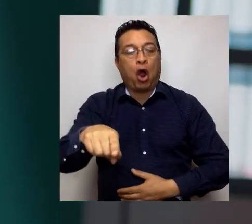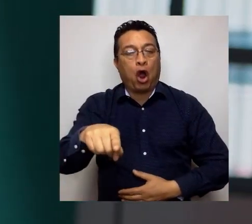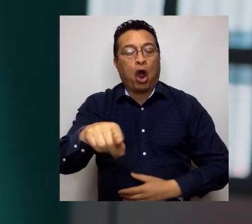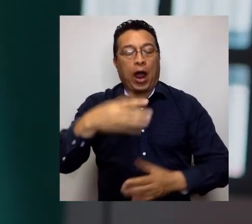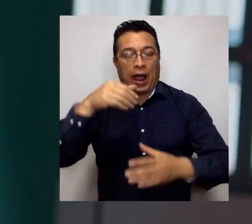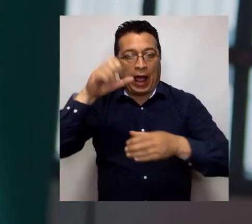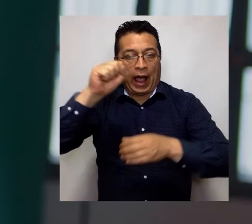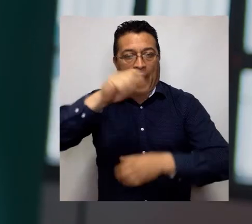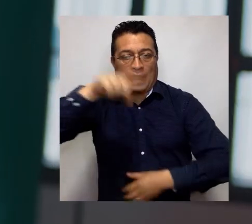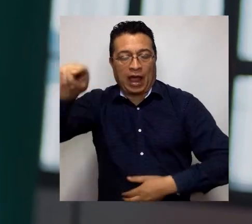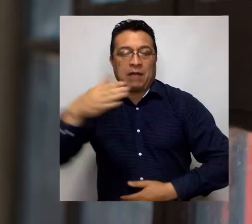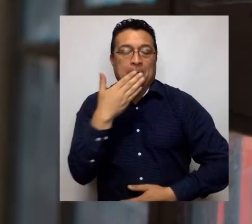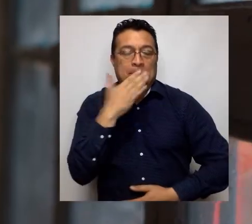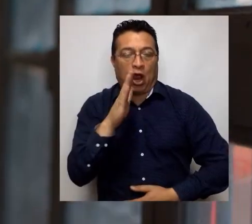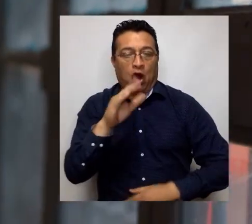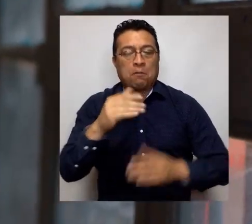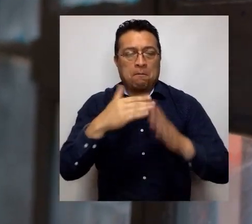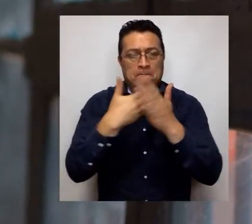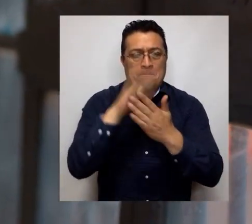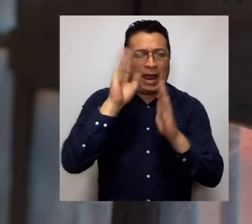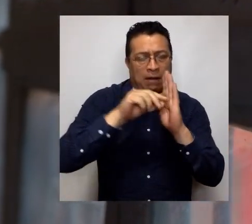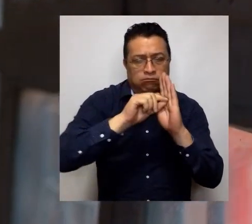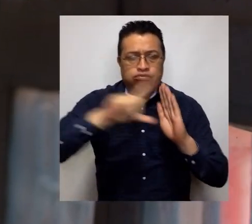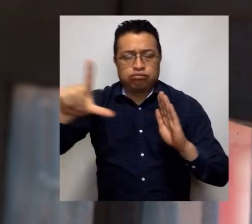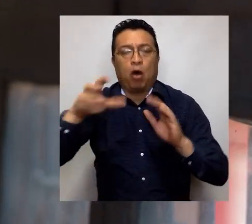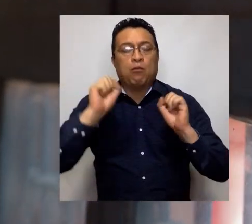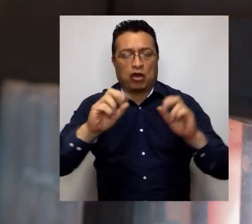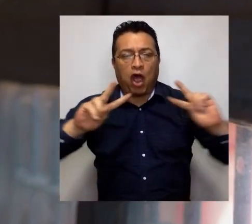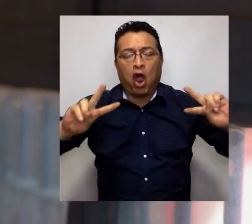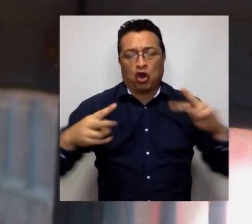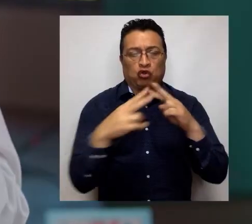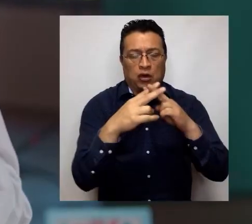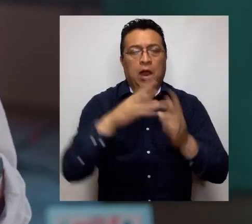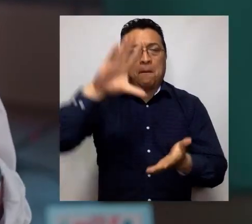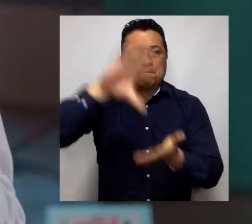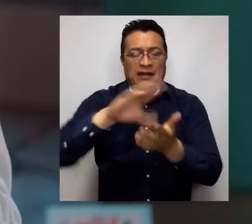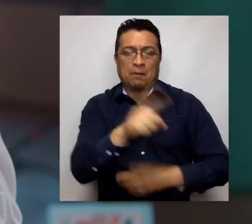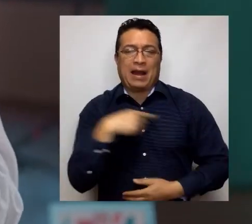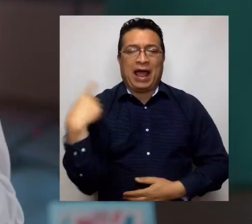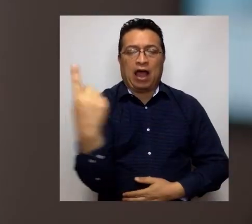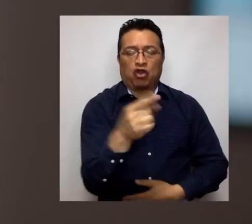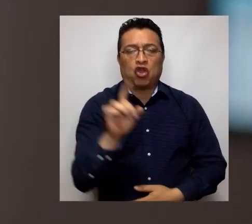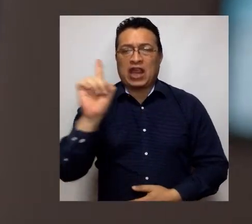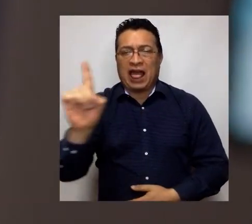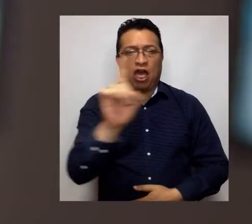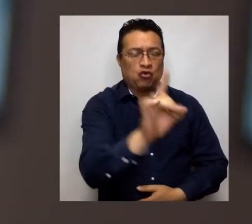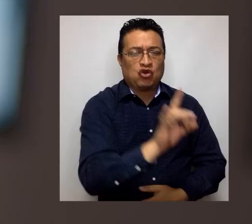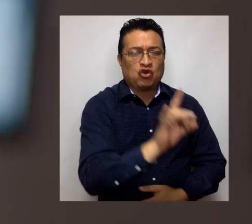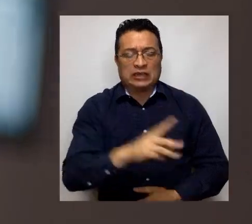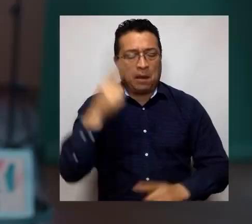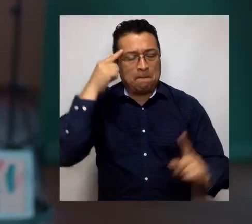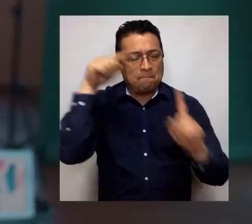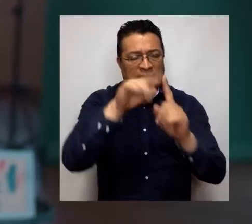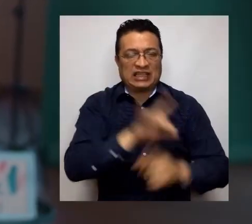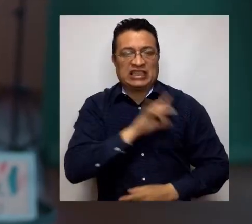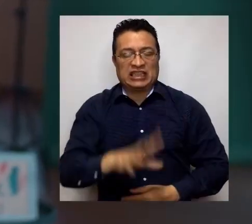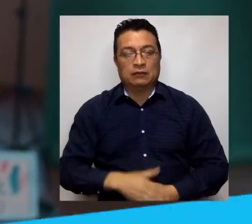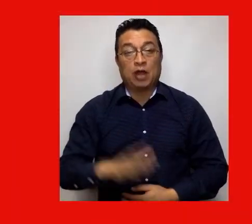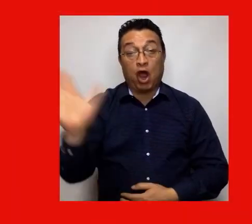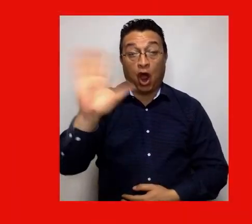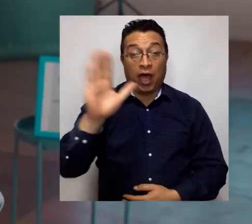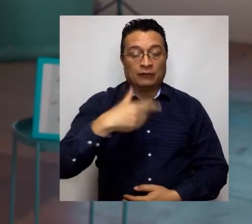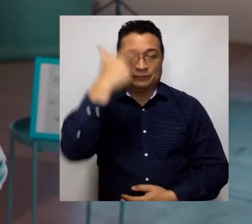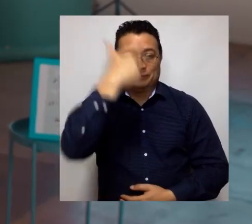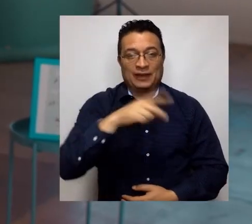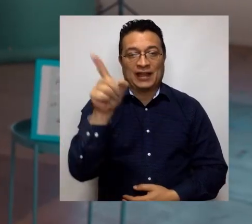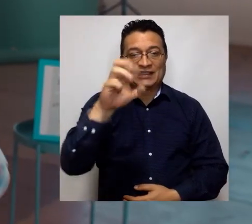mejor más próspera Que nos permite efectivamente construir una patria para todos y cada uno de los chilenos piensa en Chile